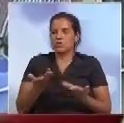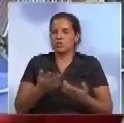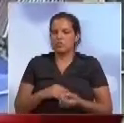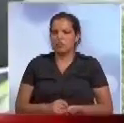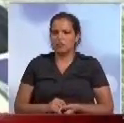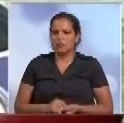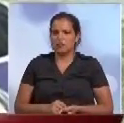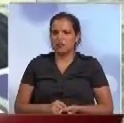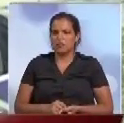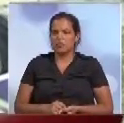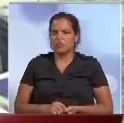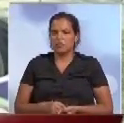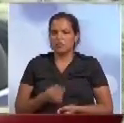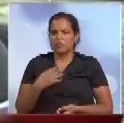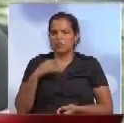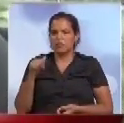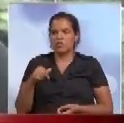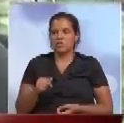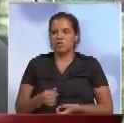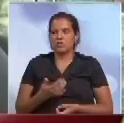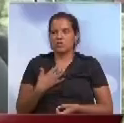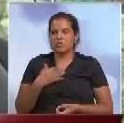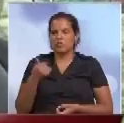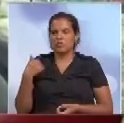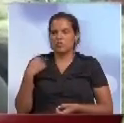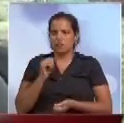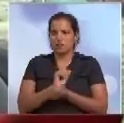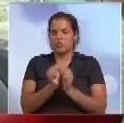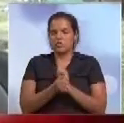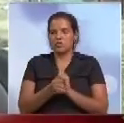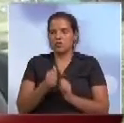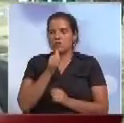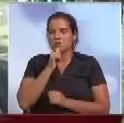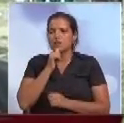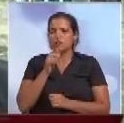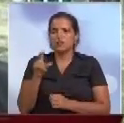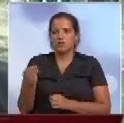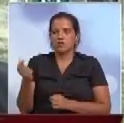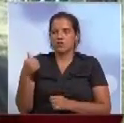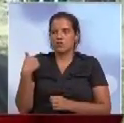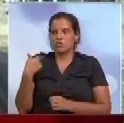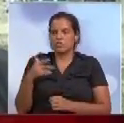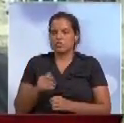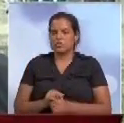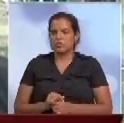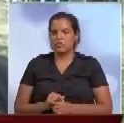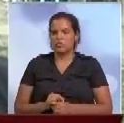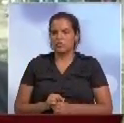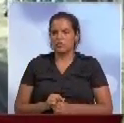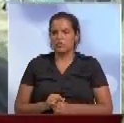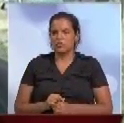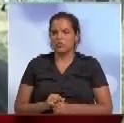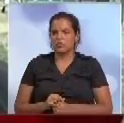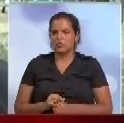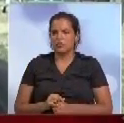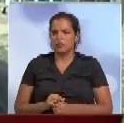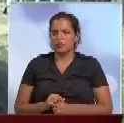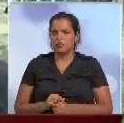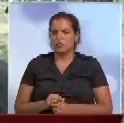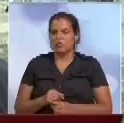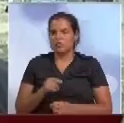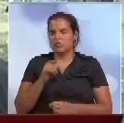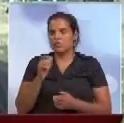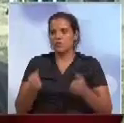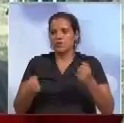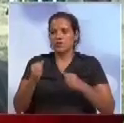están pasando. Por este momento, o sea, tenemos problemas con el agua que no nos llega. Y a veces nos mandan